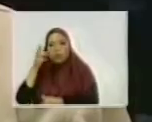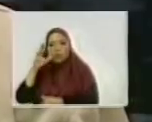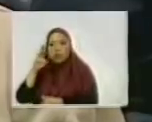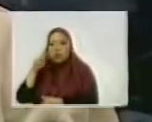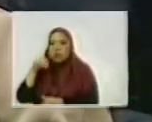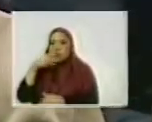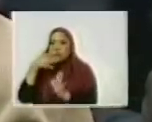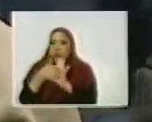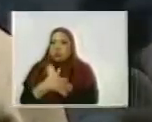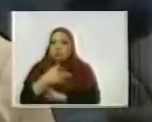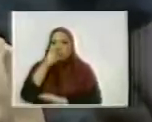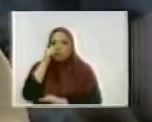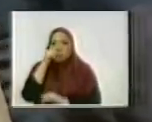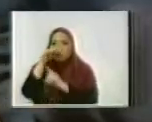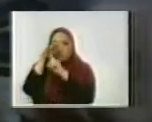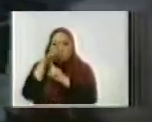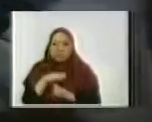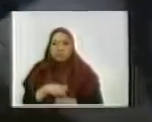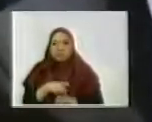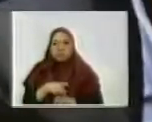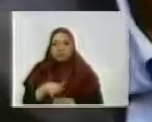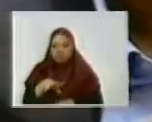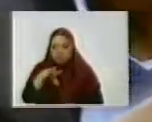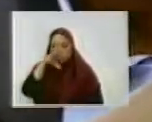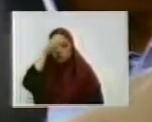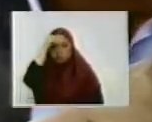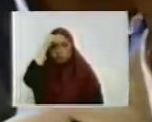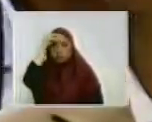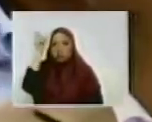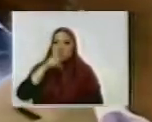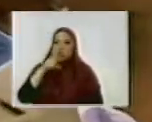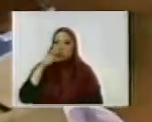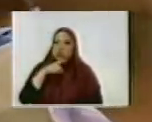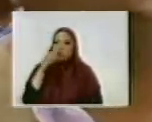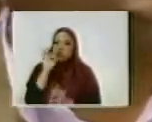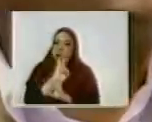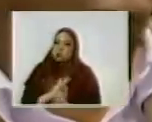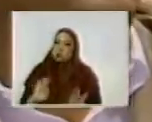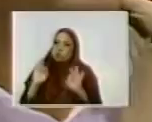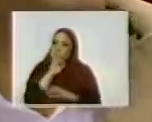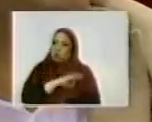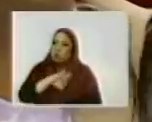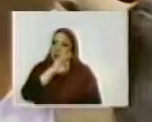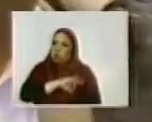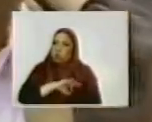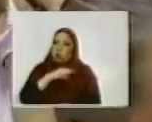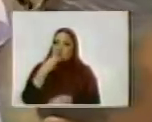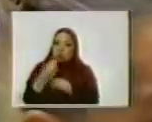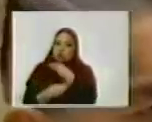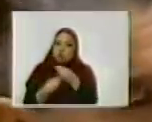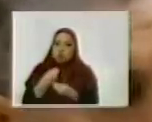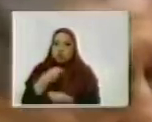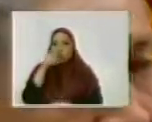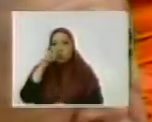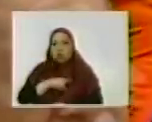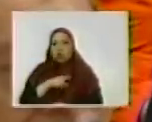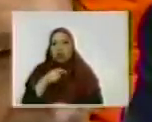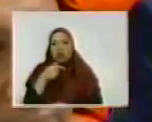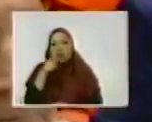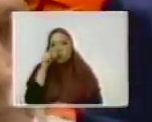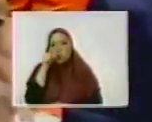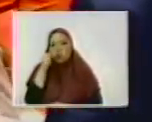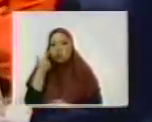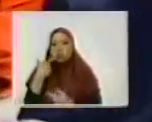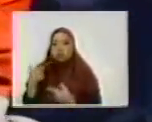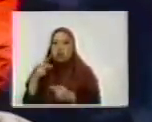no dogmático, que entendió el marxismo no solamente como un método, sino más allá,